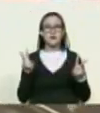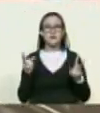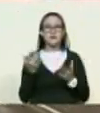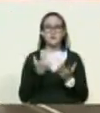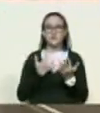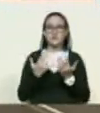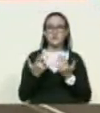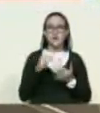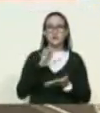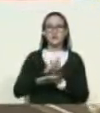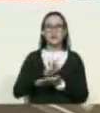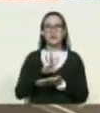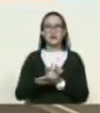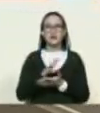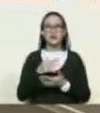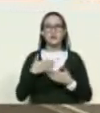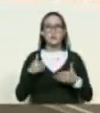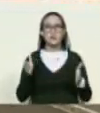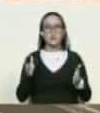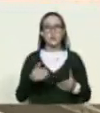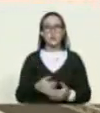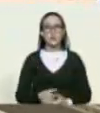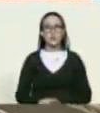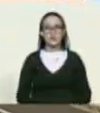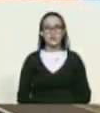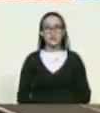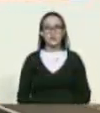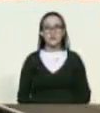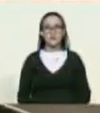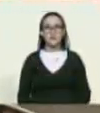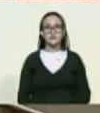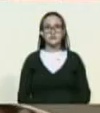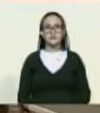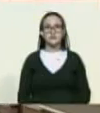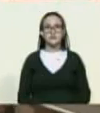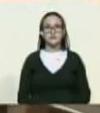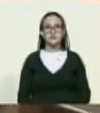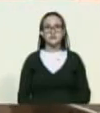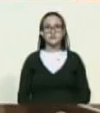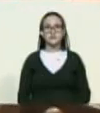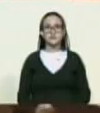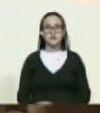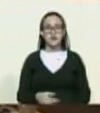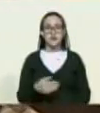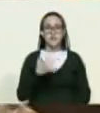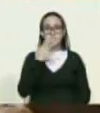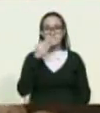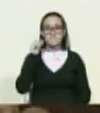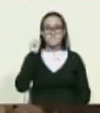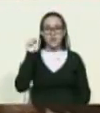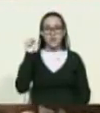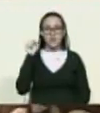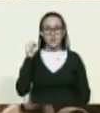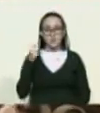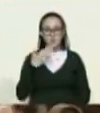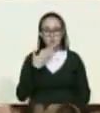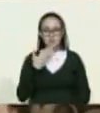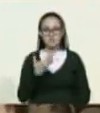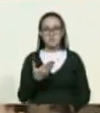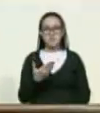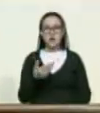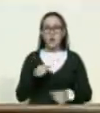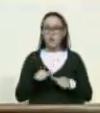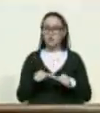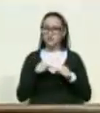convivencia y la tranquilidad pública, por lo que acogiendo la iniciativa del presidente de la República, Nicolás Maduro Moro, de